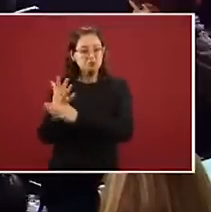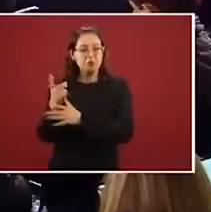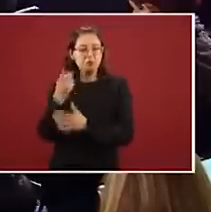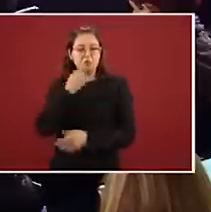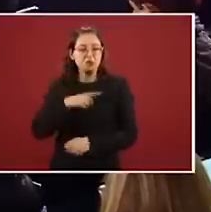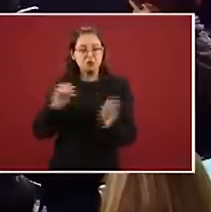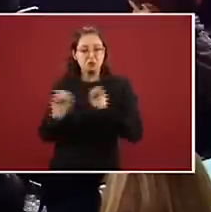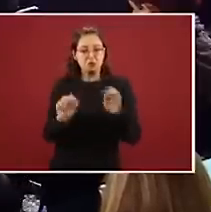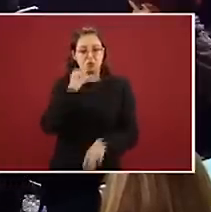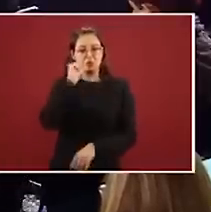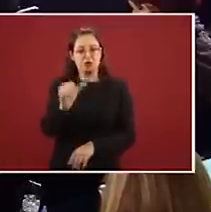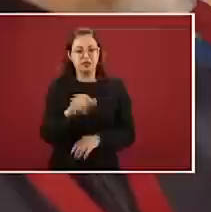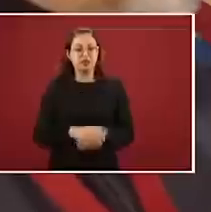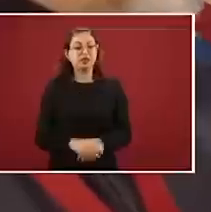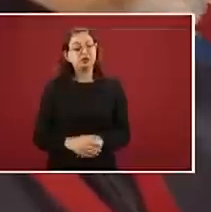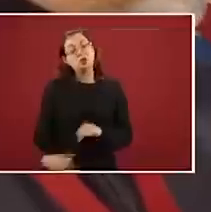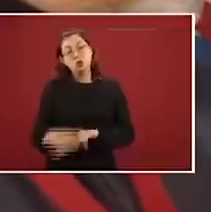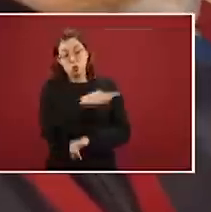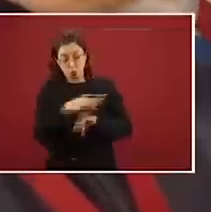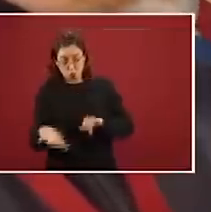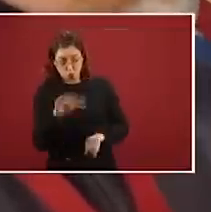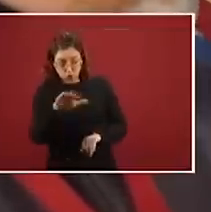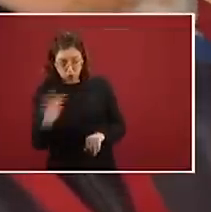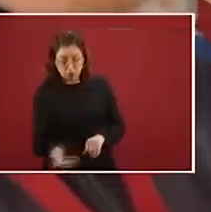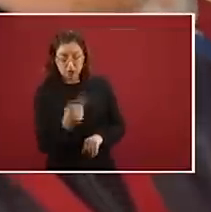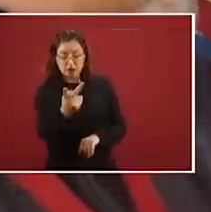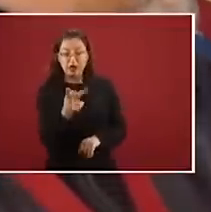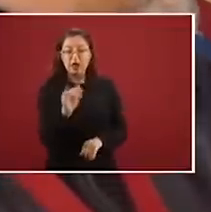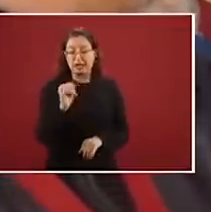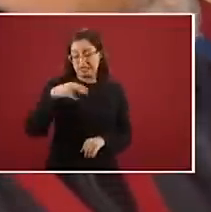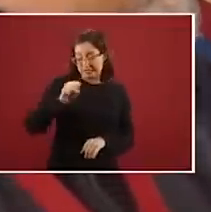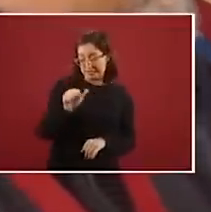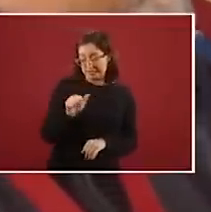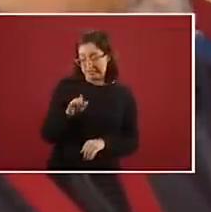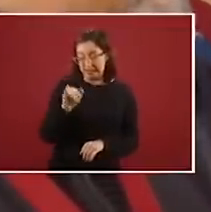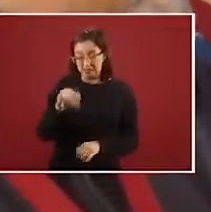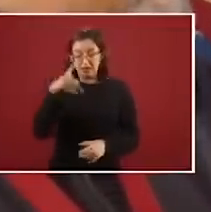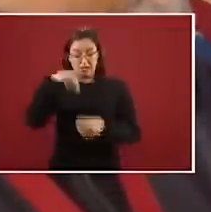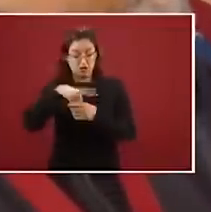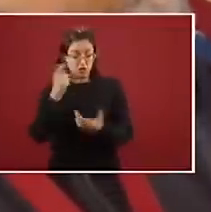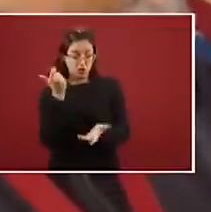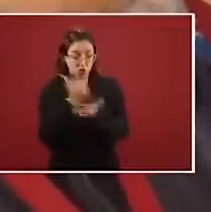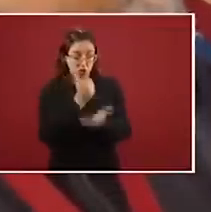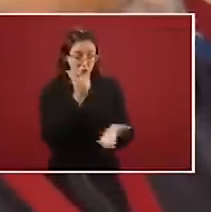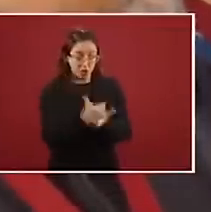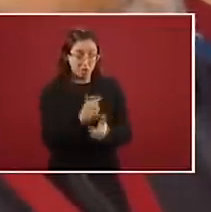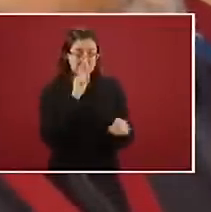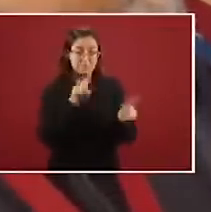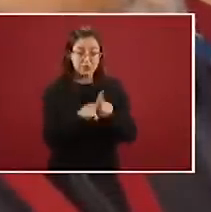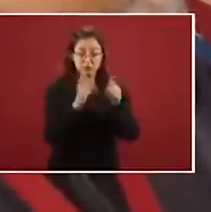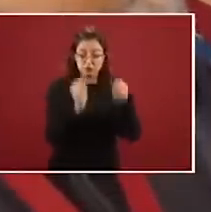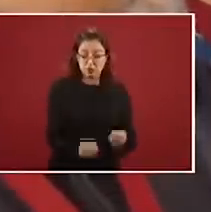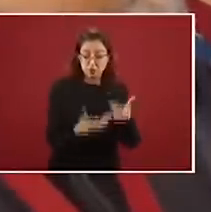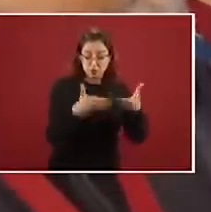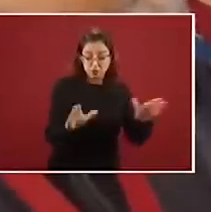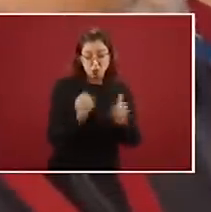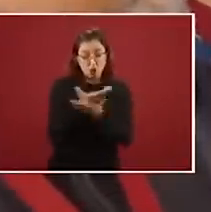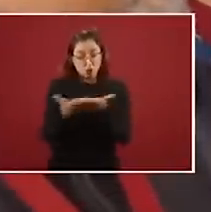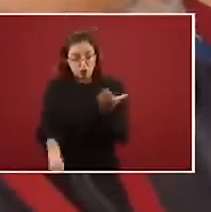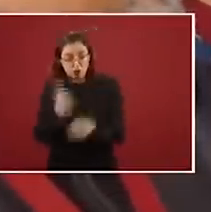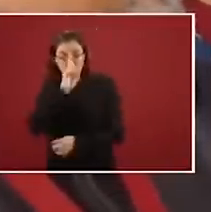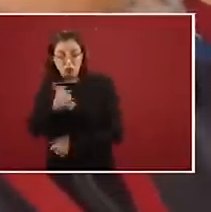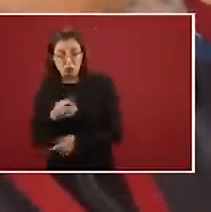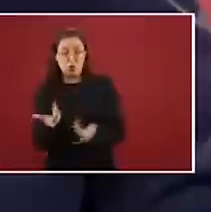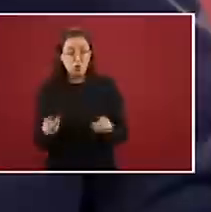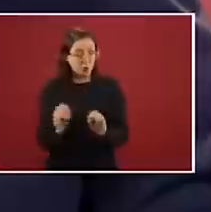precisión. ¿El Insabi cobrará cuotas de recuperación como se hacía con el Seguro Popular o aquí no, está prohibido, no va a haber